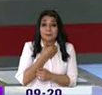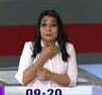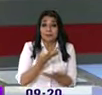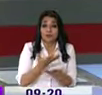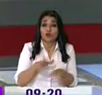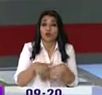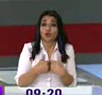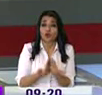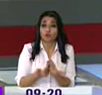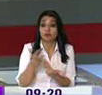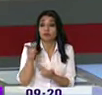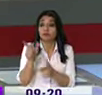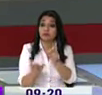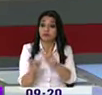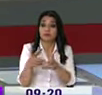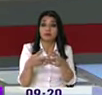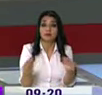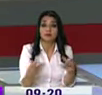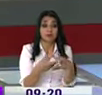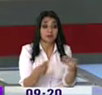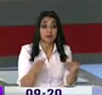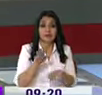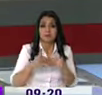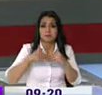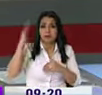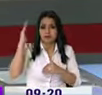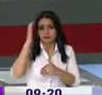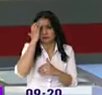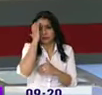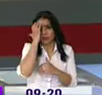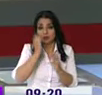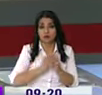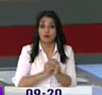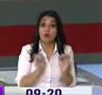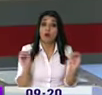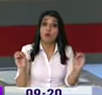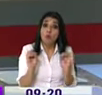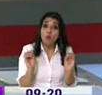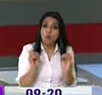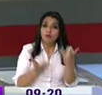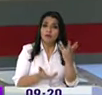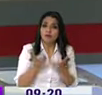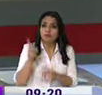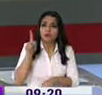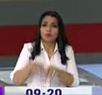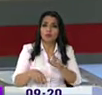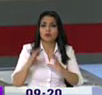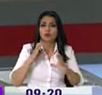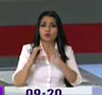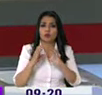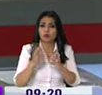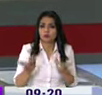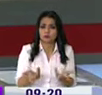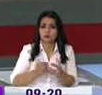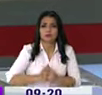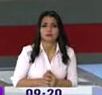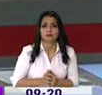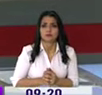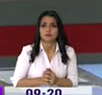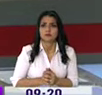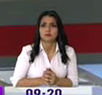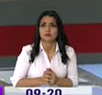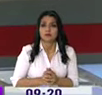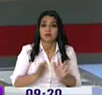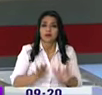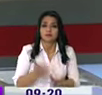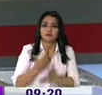la desaparición de uno de sus seres queridos. Y mucho más preocupante es que él no pueda comunicarse. Esto, pues, es